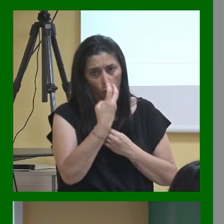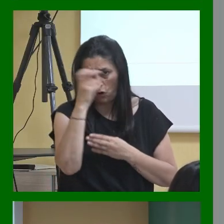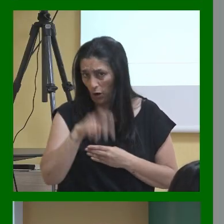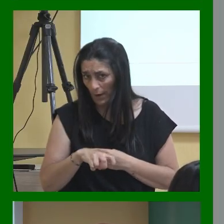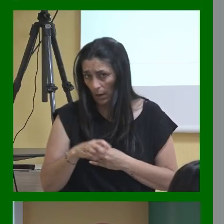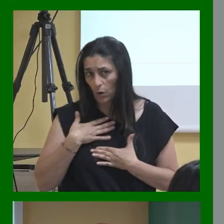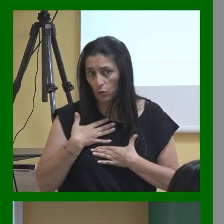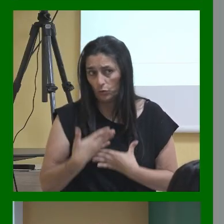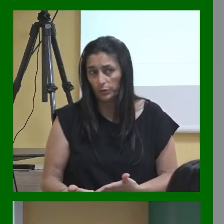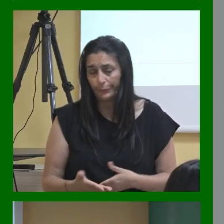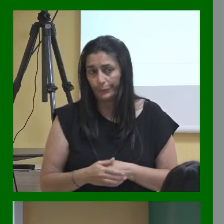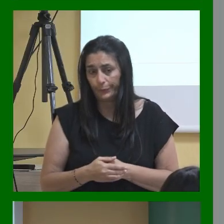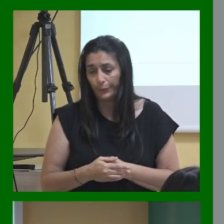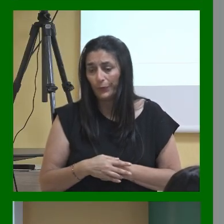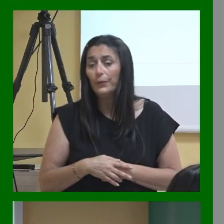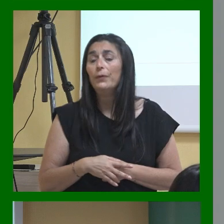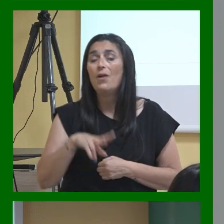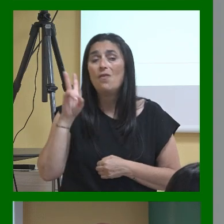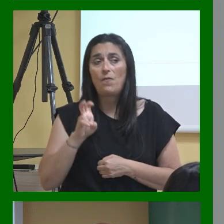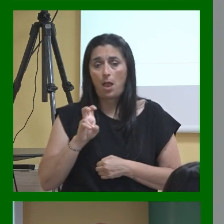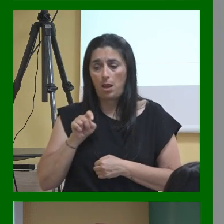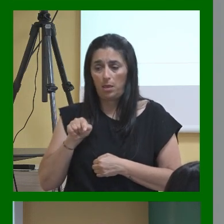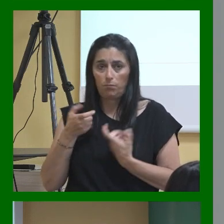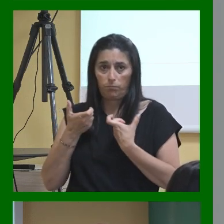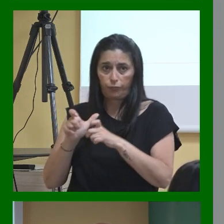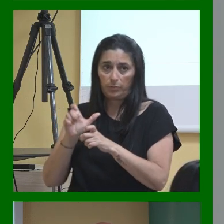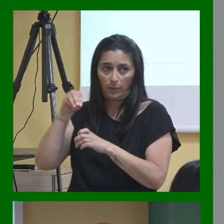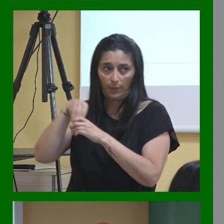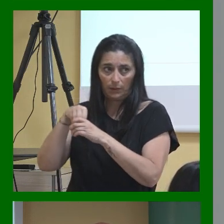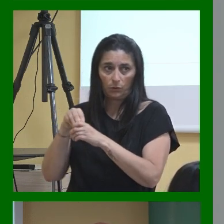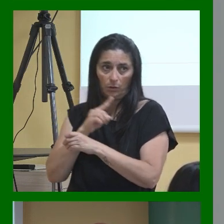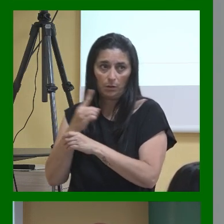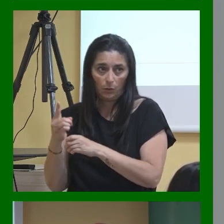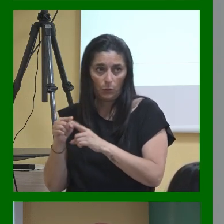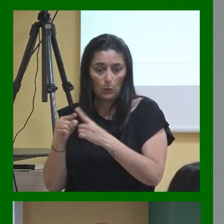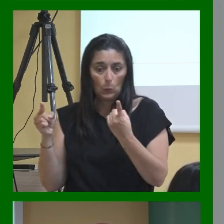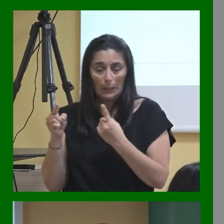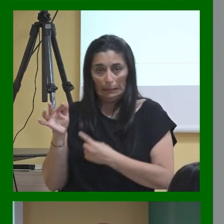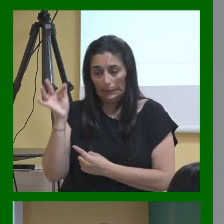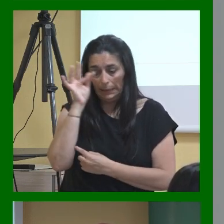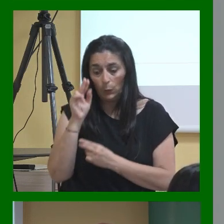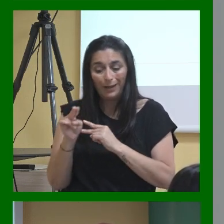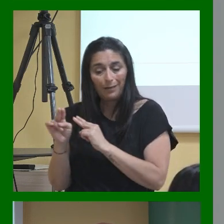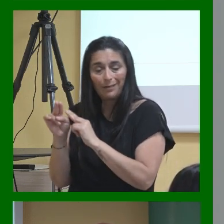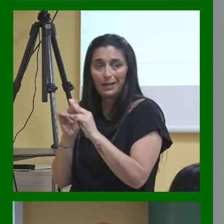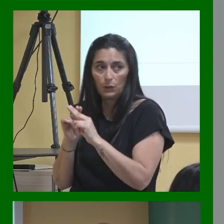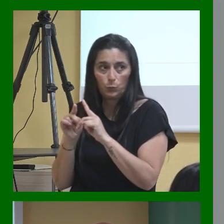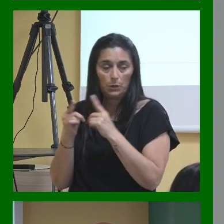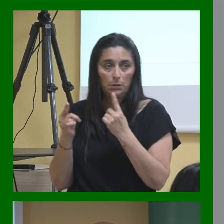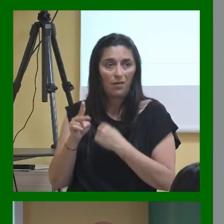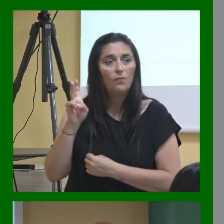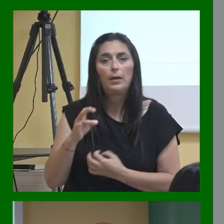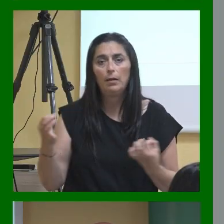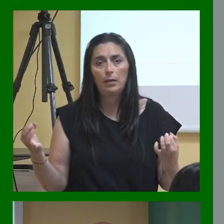vale. Lo que vale es la validez interna, lo que vale es básicamente la teoría de la respuesta clásica del ítem, lo que vale es